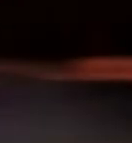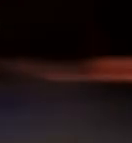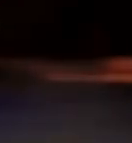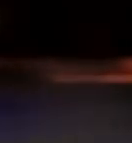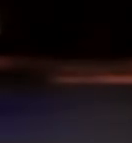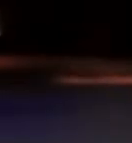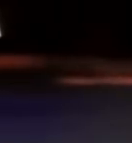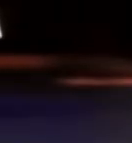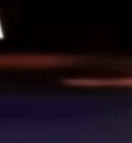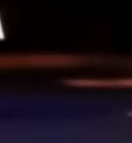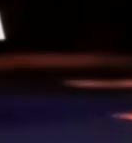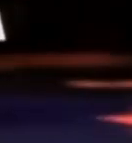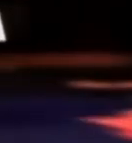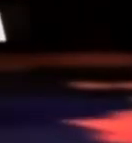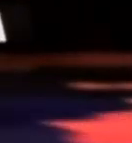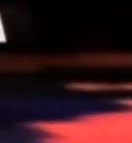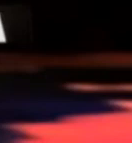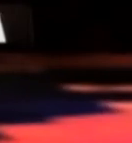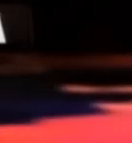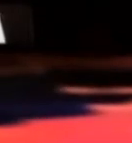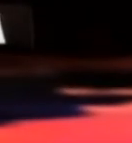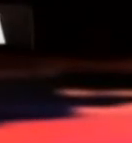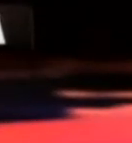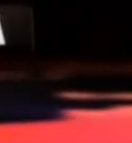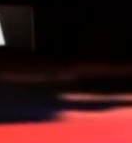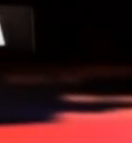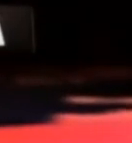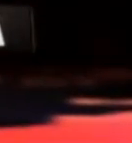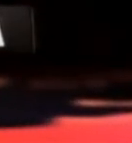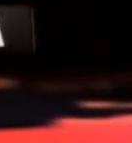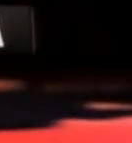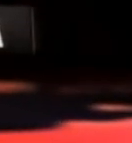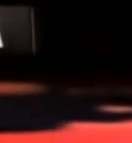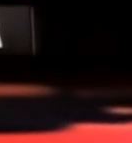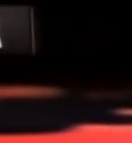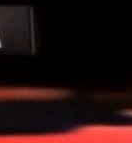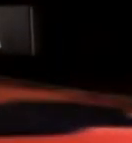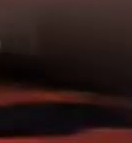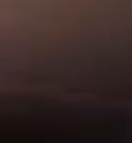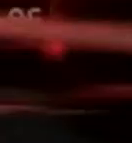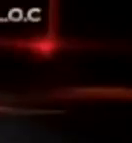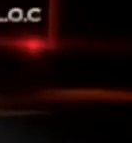Telerama Noticias presenta su segmento Entrevista.